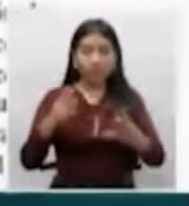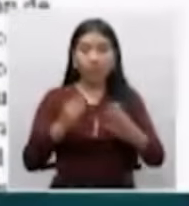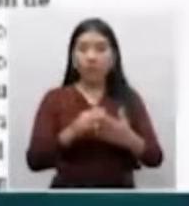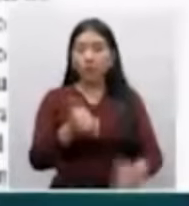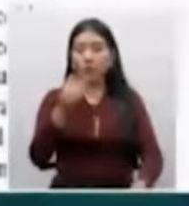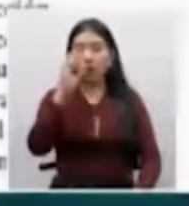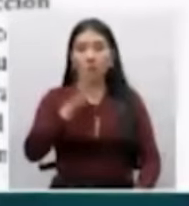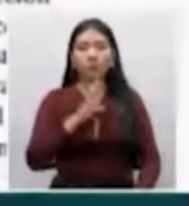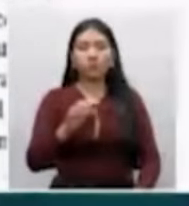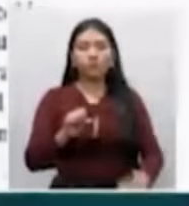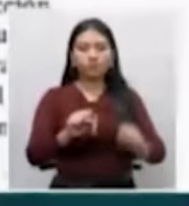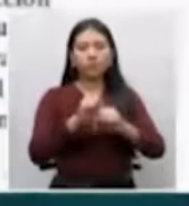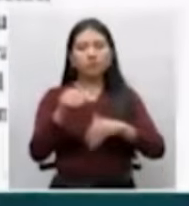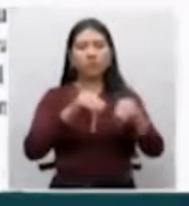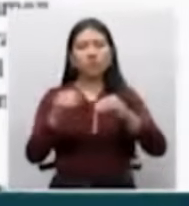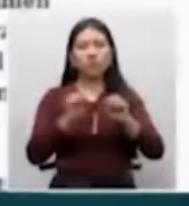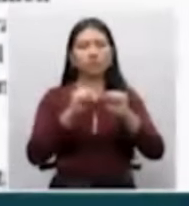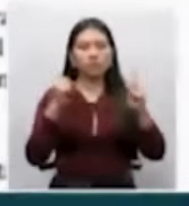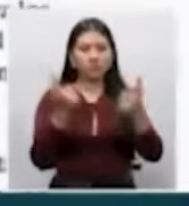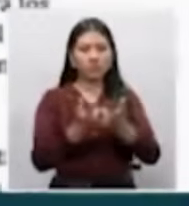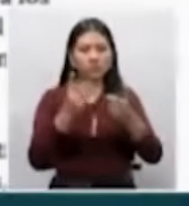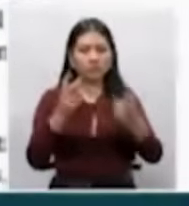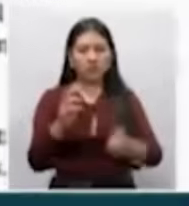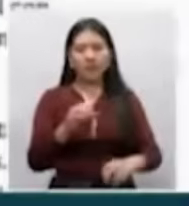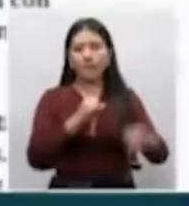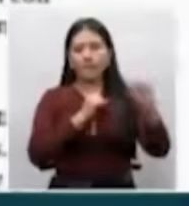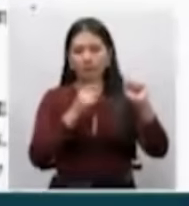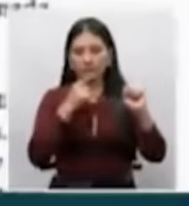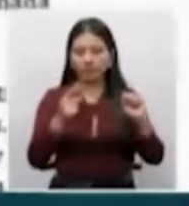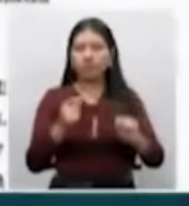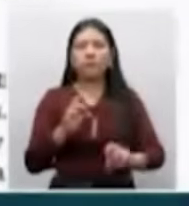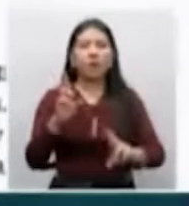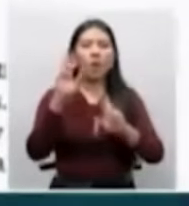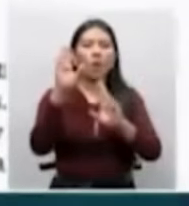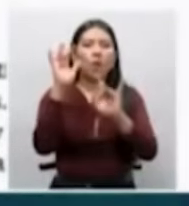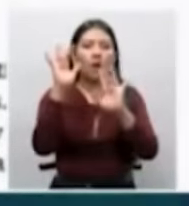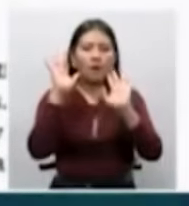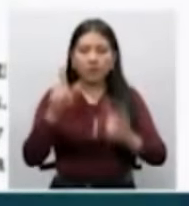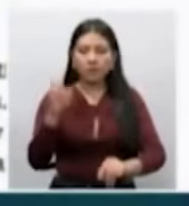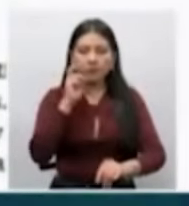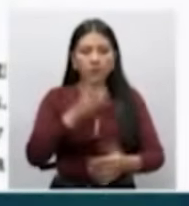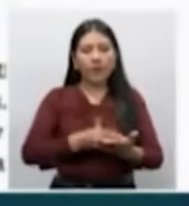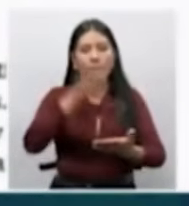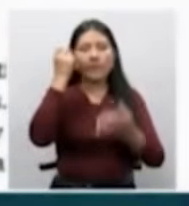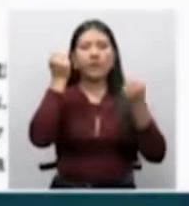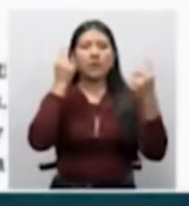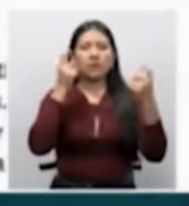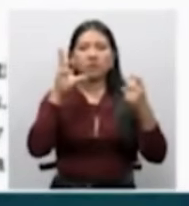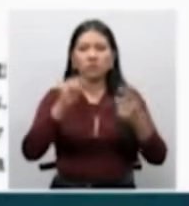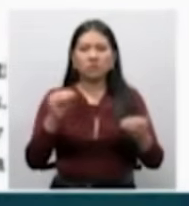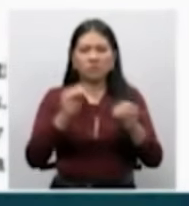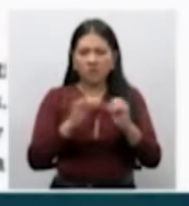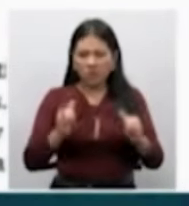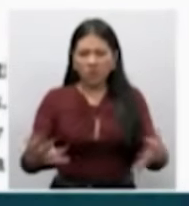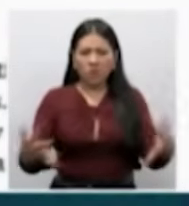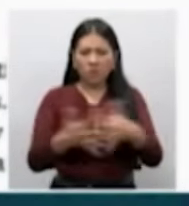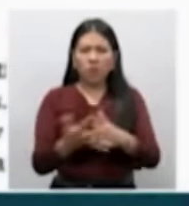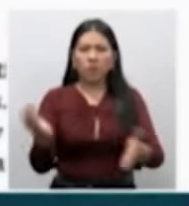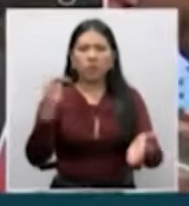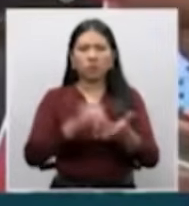movimiento socialismo de manera irónica señaló que ojalá a morales y sus seguidores no se les ocurra bloquear a la